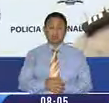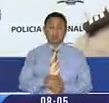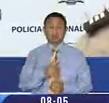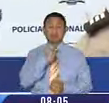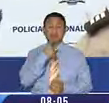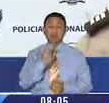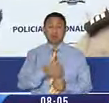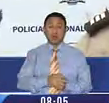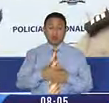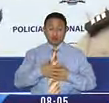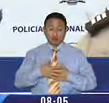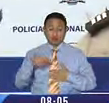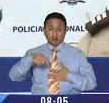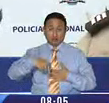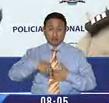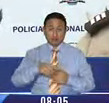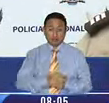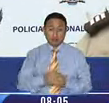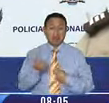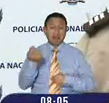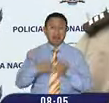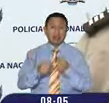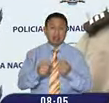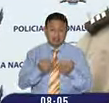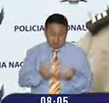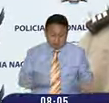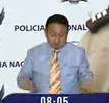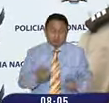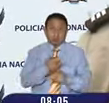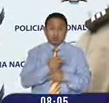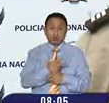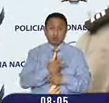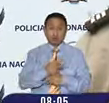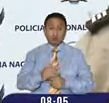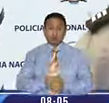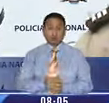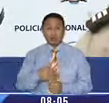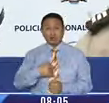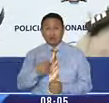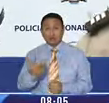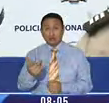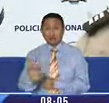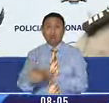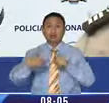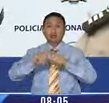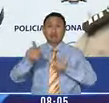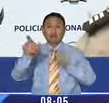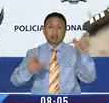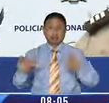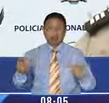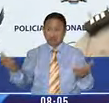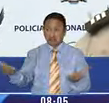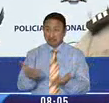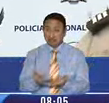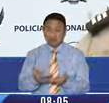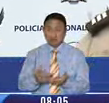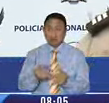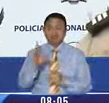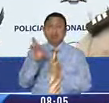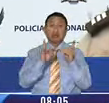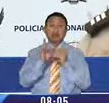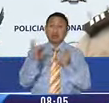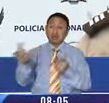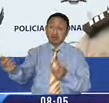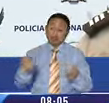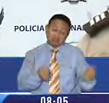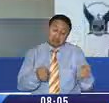que ella se dedica a la venta de estos productos, que los recoge de diferentes personas que le regalan, según lo